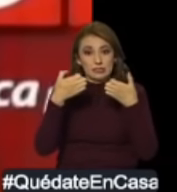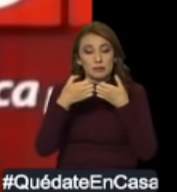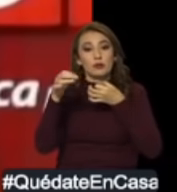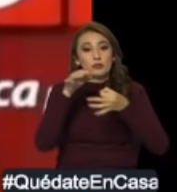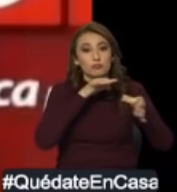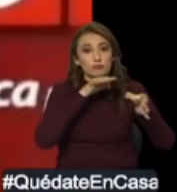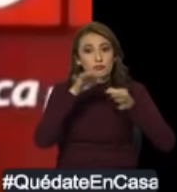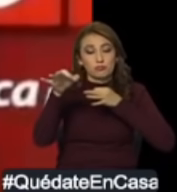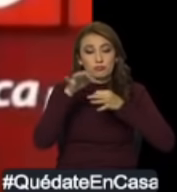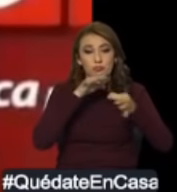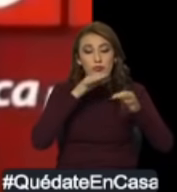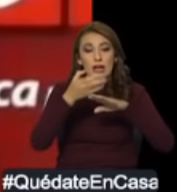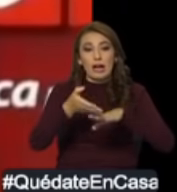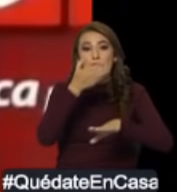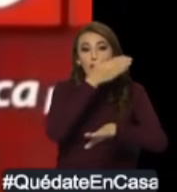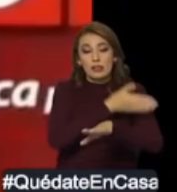escuchar,